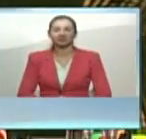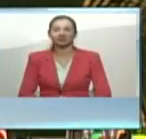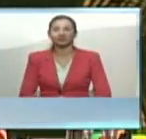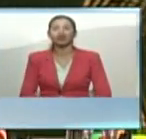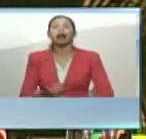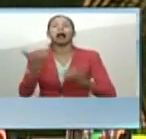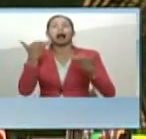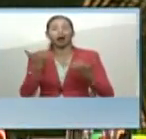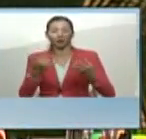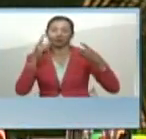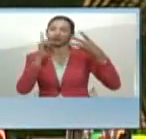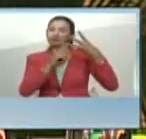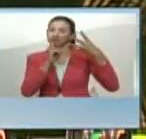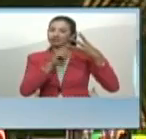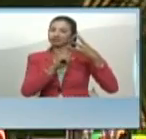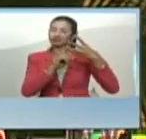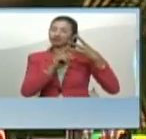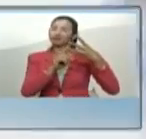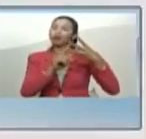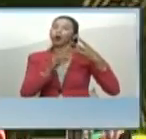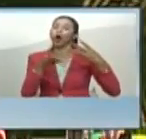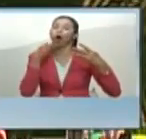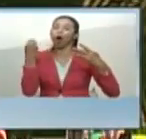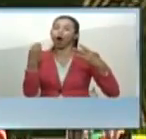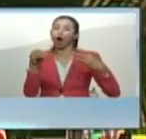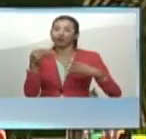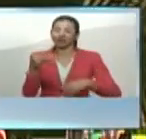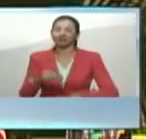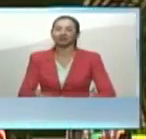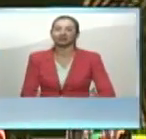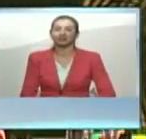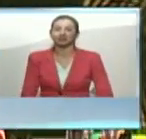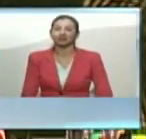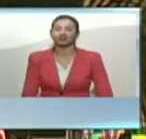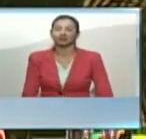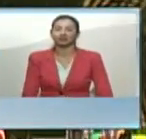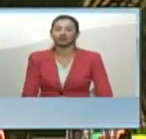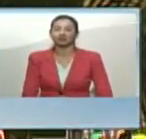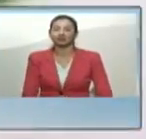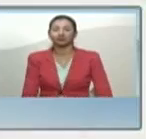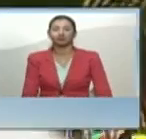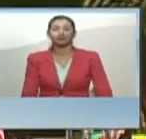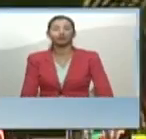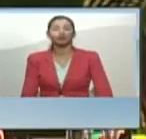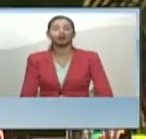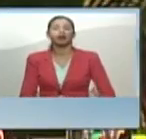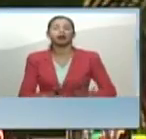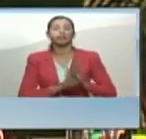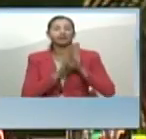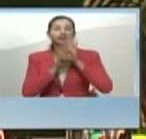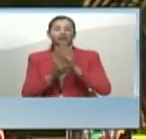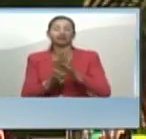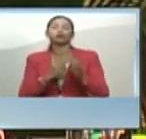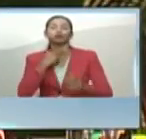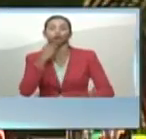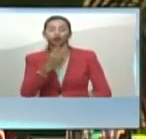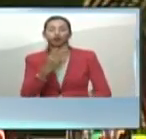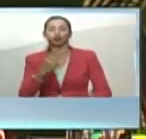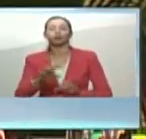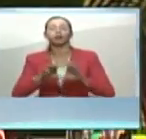más jóvenes. Carlos Quintero va a hablar por el Consejo Presidencial para la